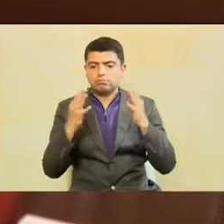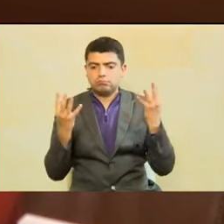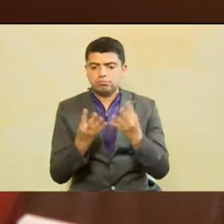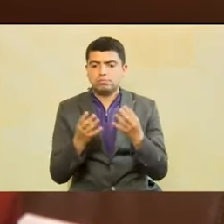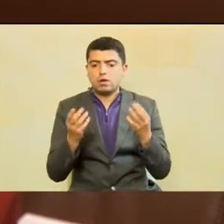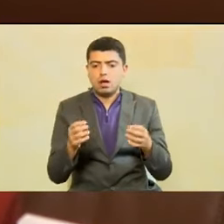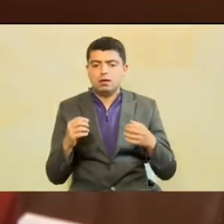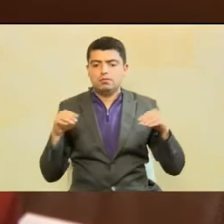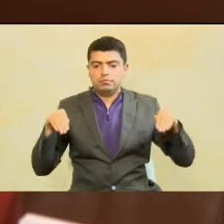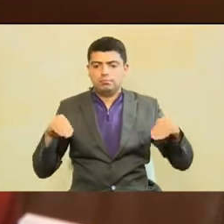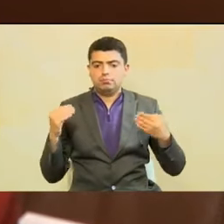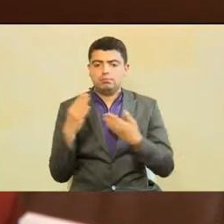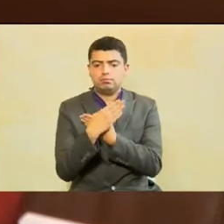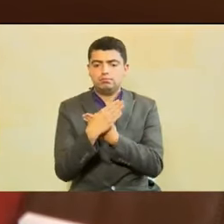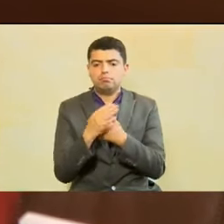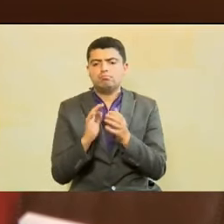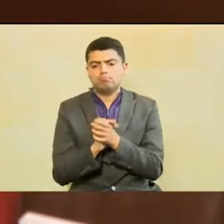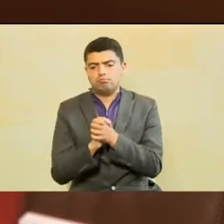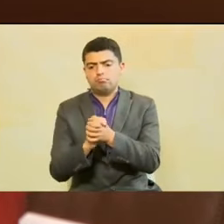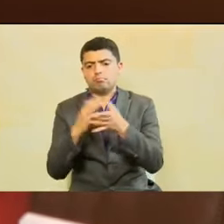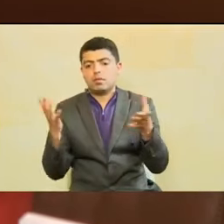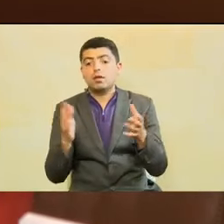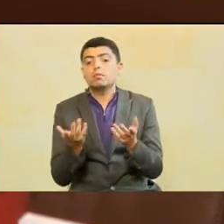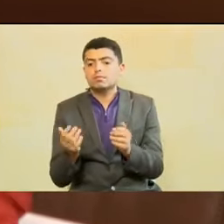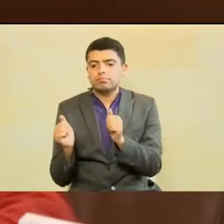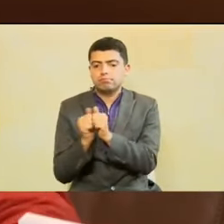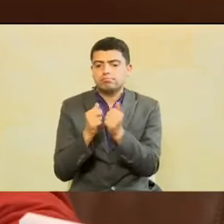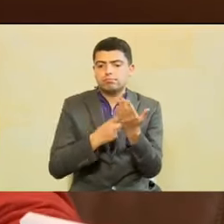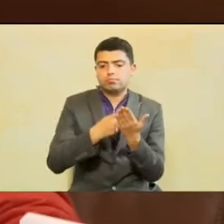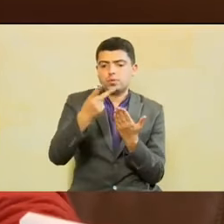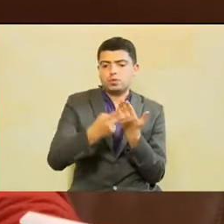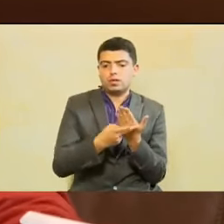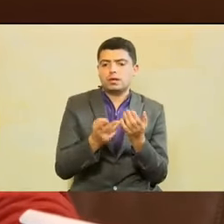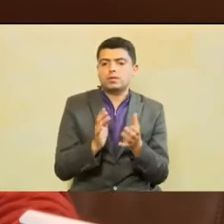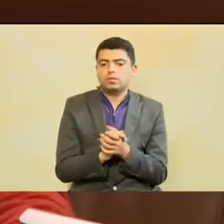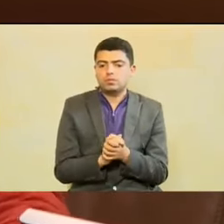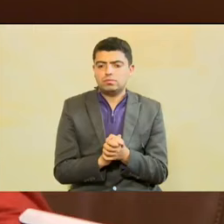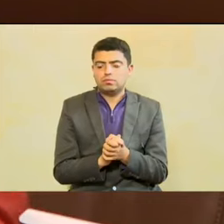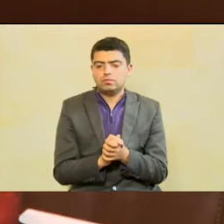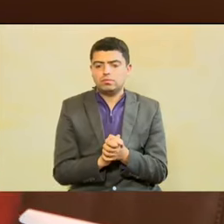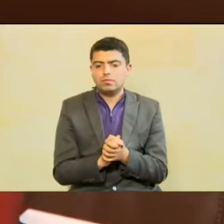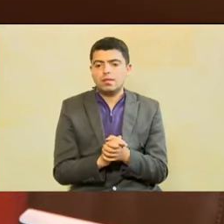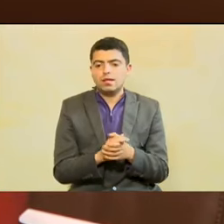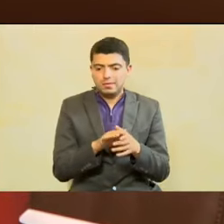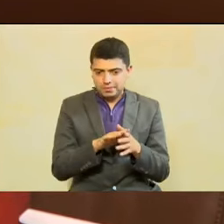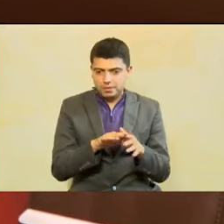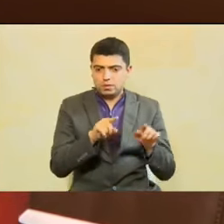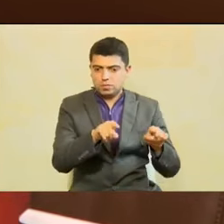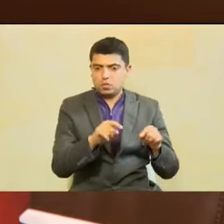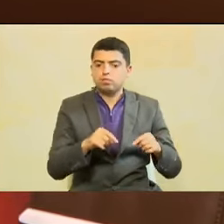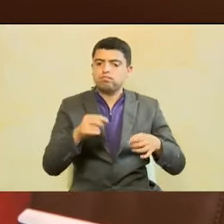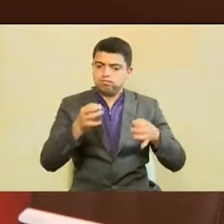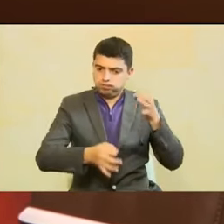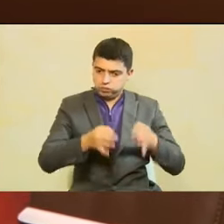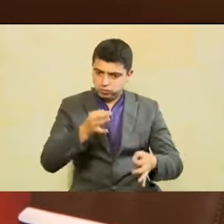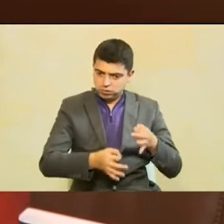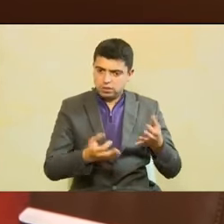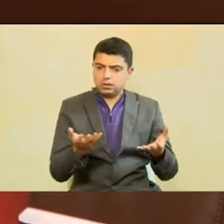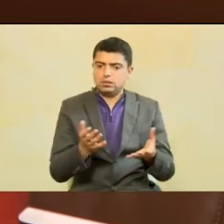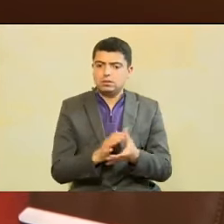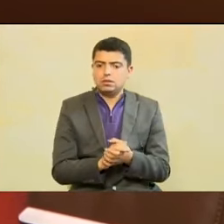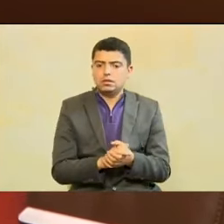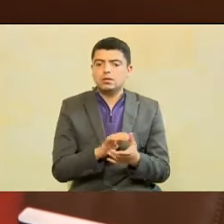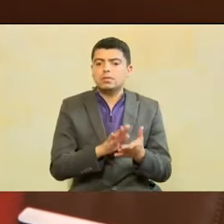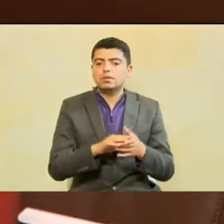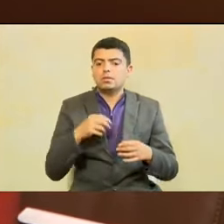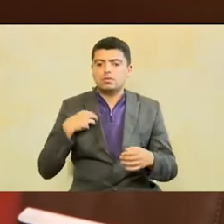acompañar el proyecto que hace justicia con los